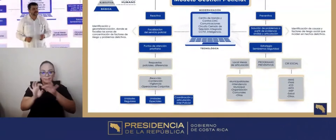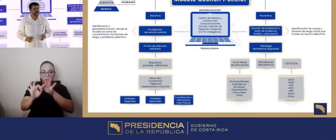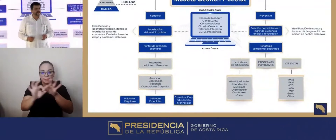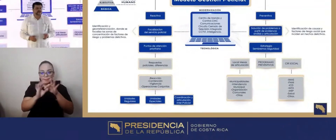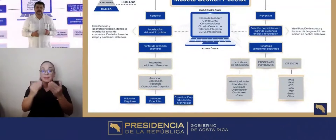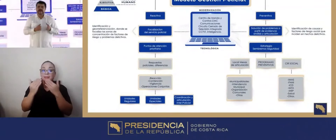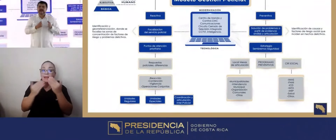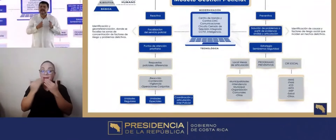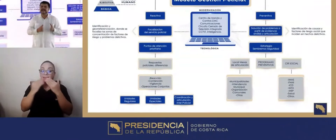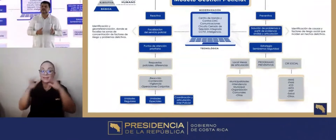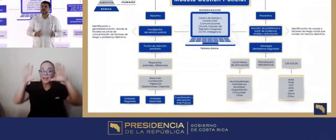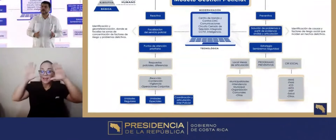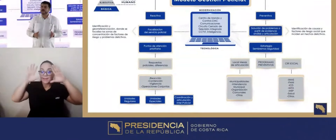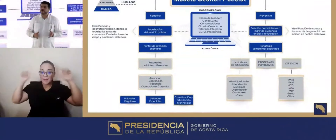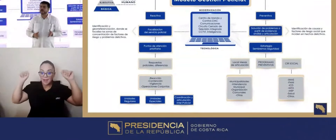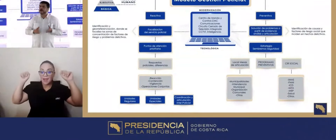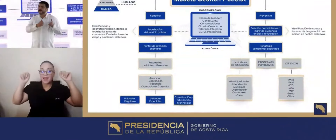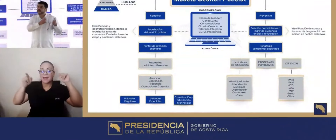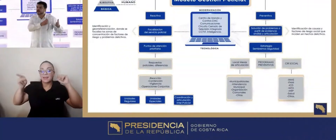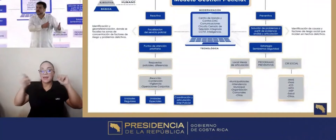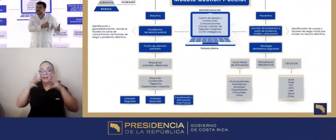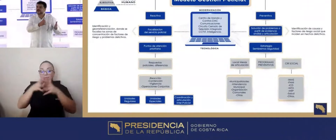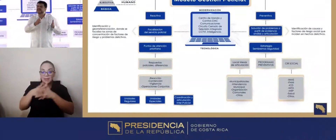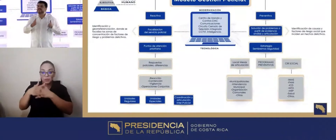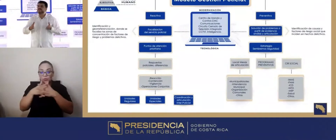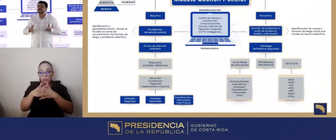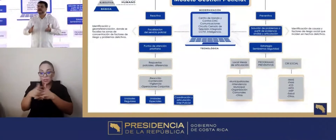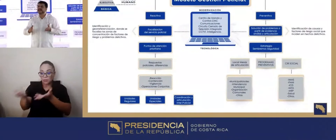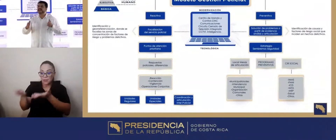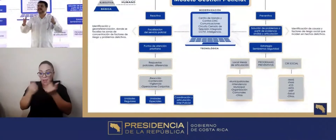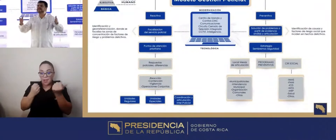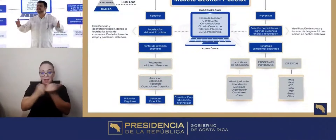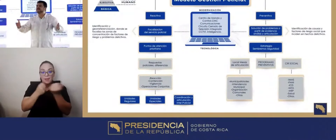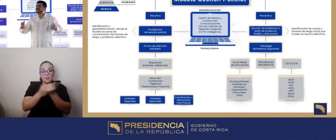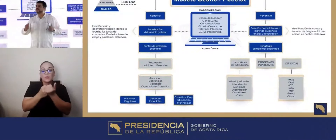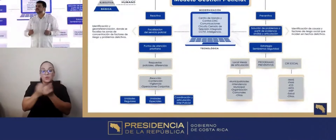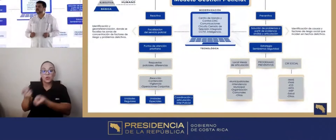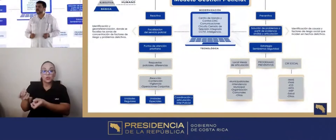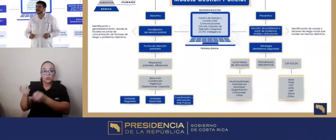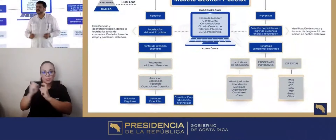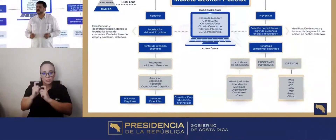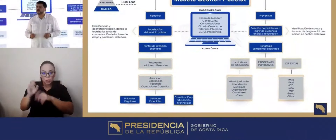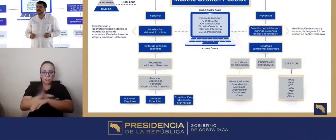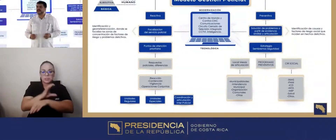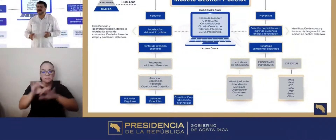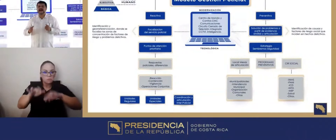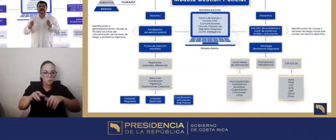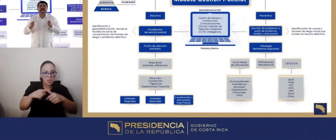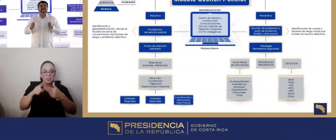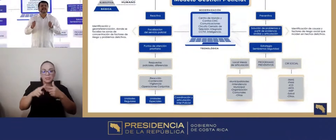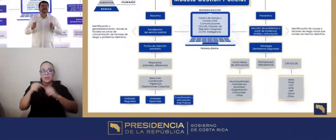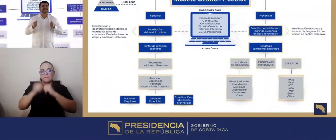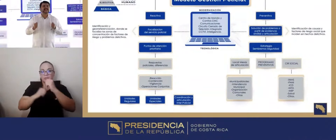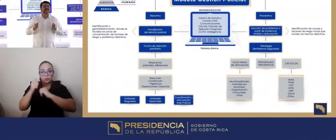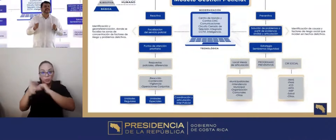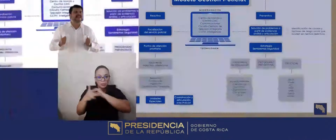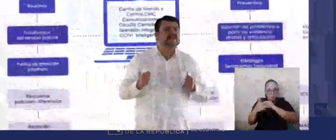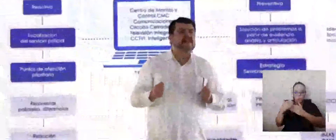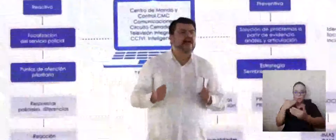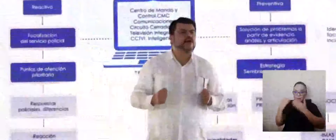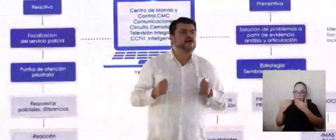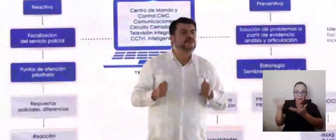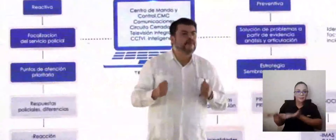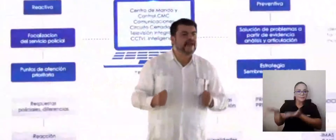de los Estados Unidos y a su apoyo en donaciones informáticas y de infraestructura tecnológica, ya se